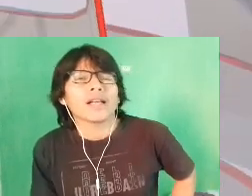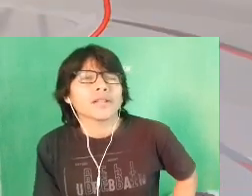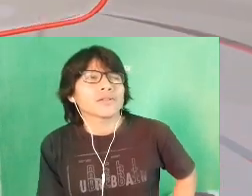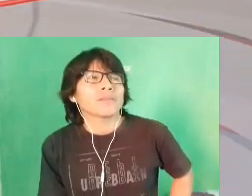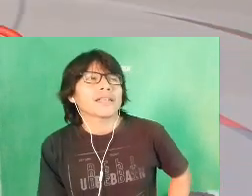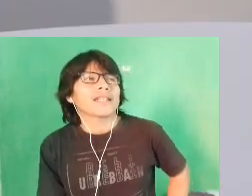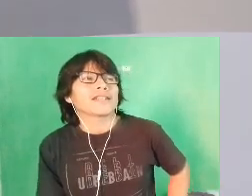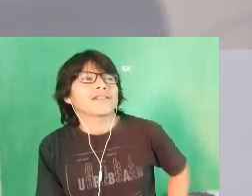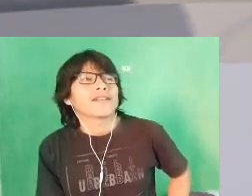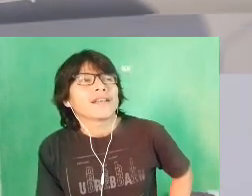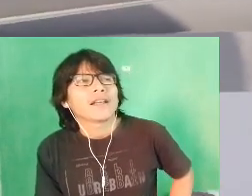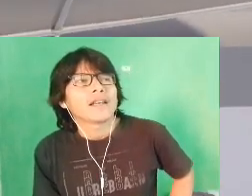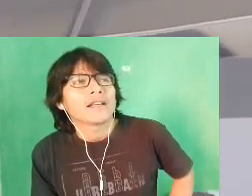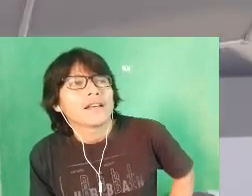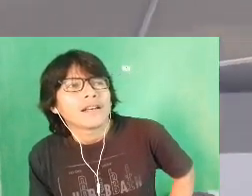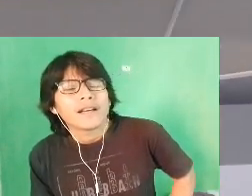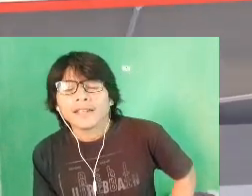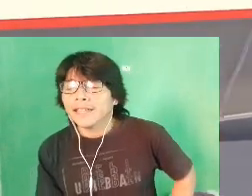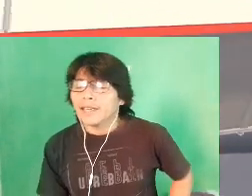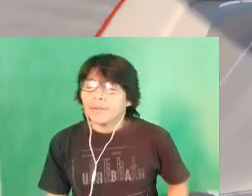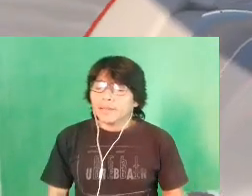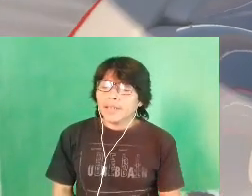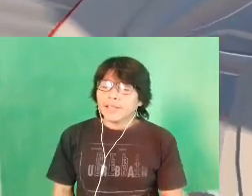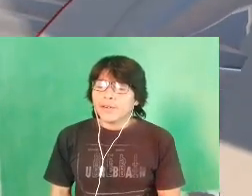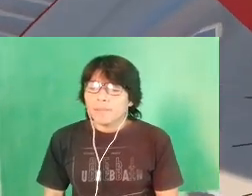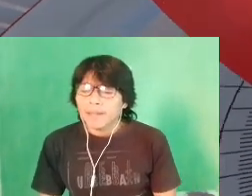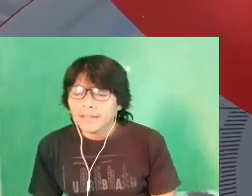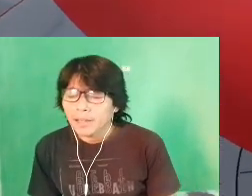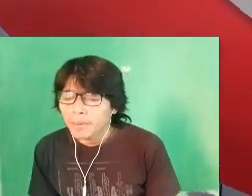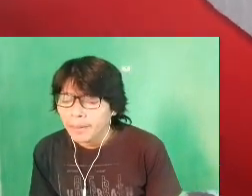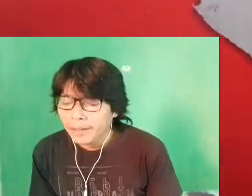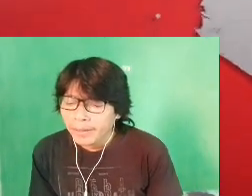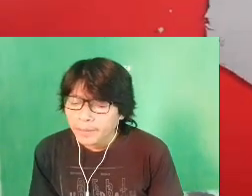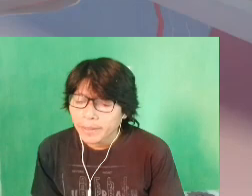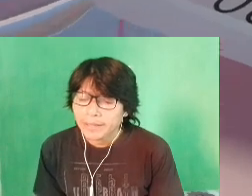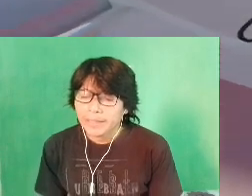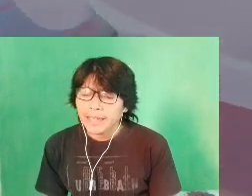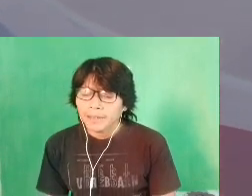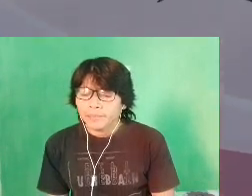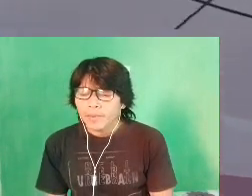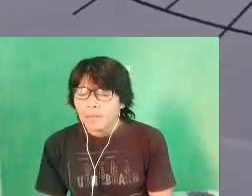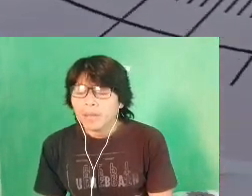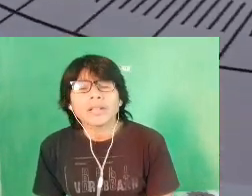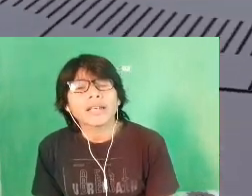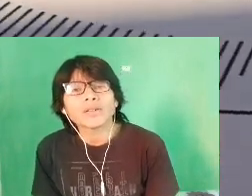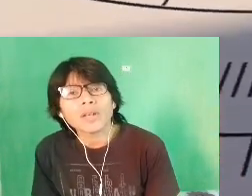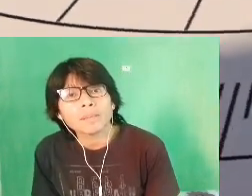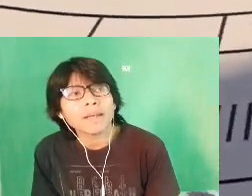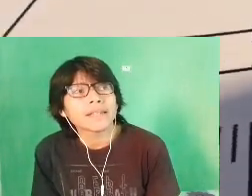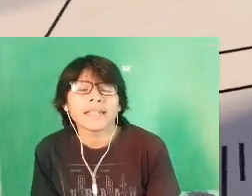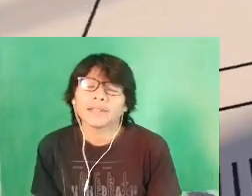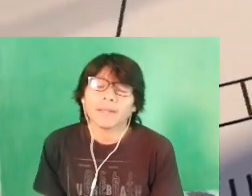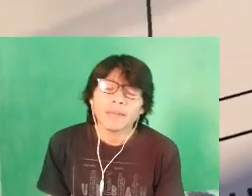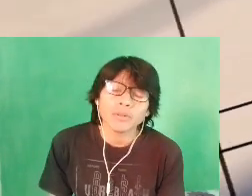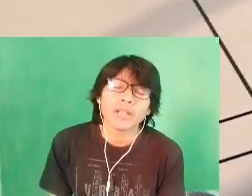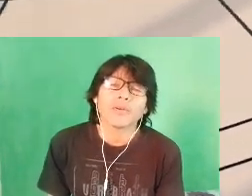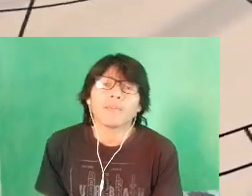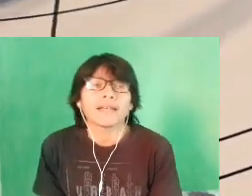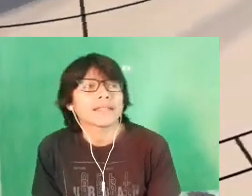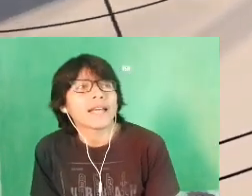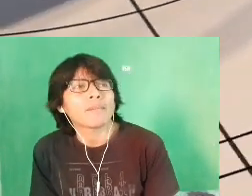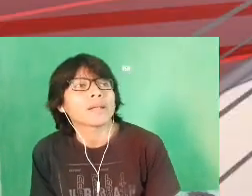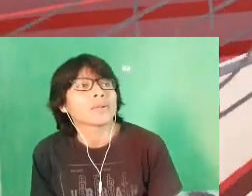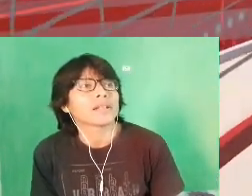Echen a volar su imaginación. Así que vamos a ver qué es lo que pasa en el primer debate presidencial. Vamos a ver qué es lo que pasa y esperemos